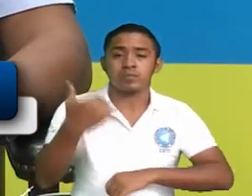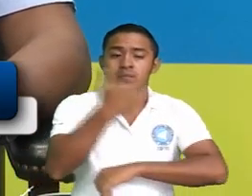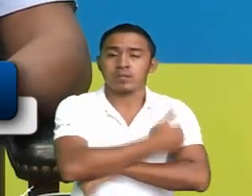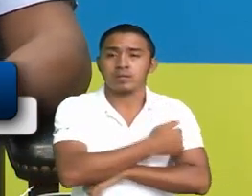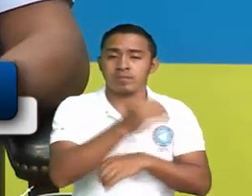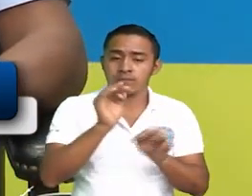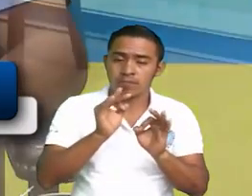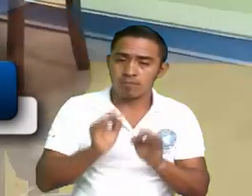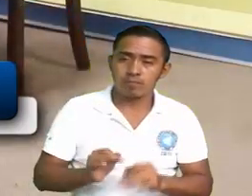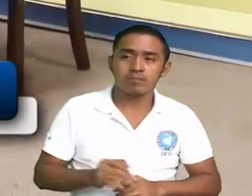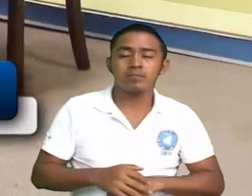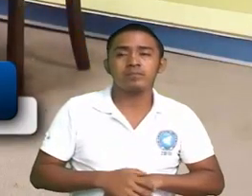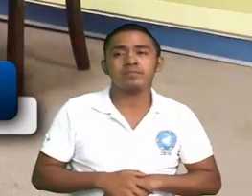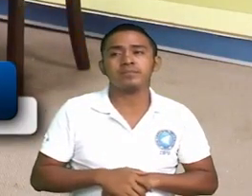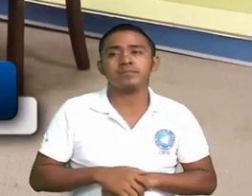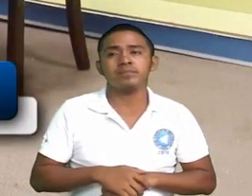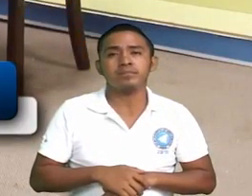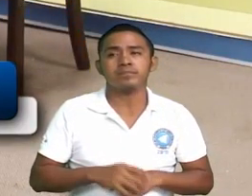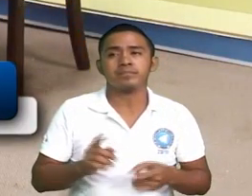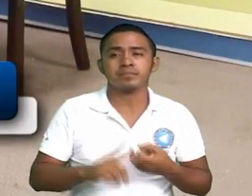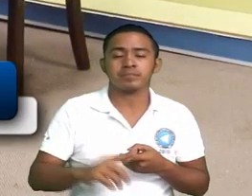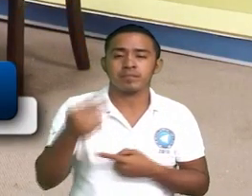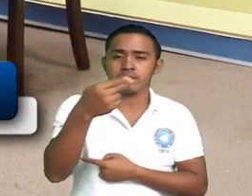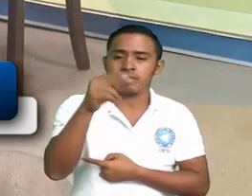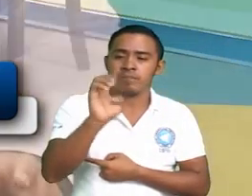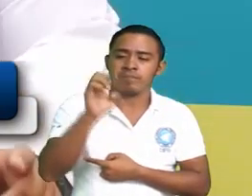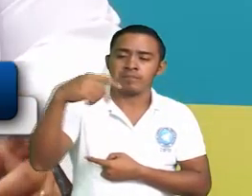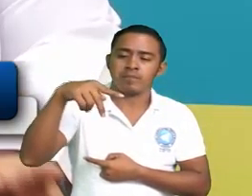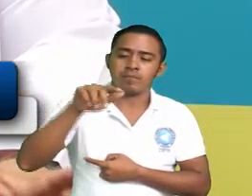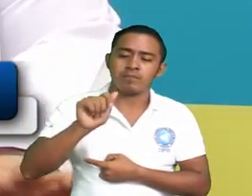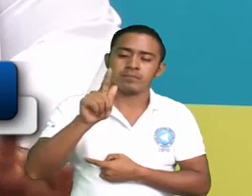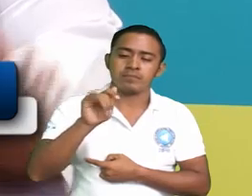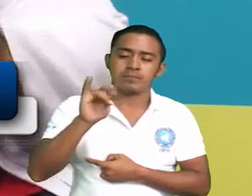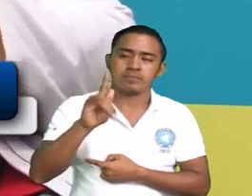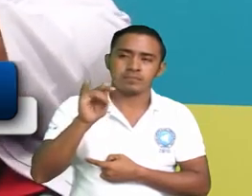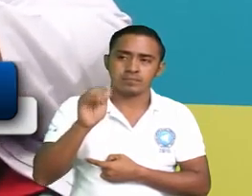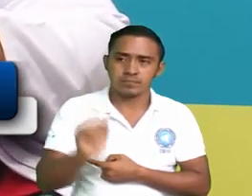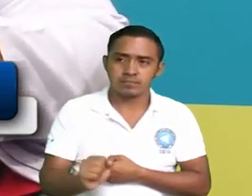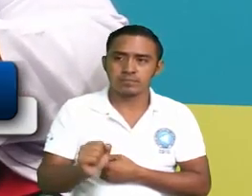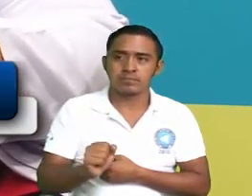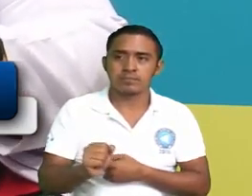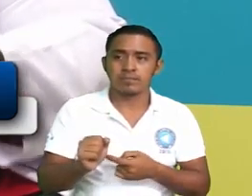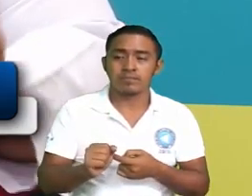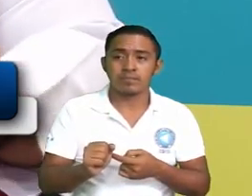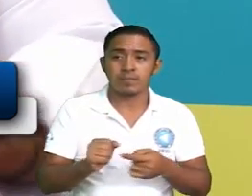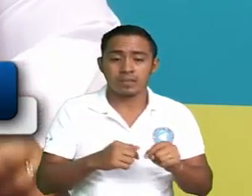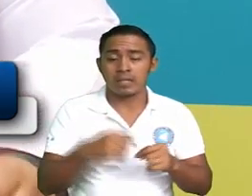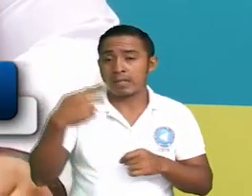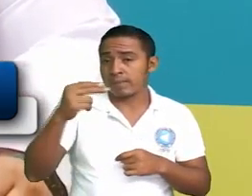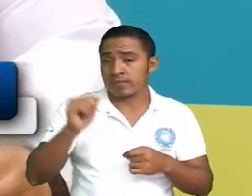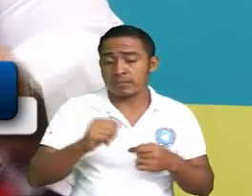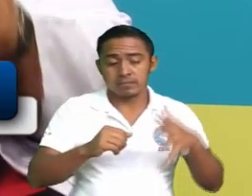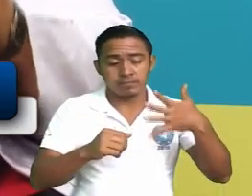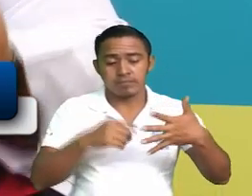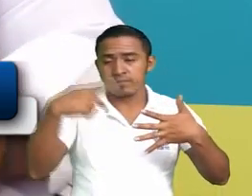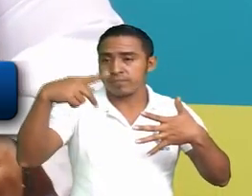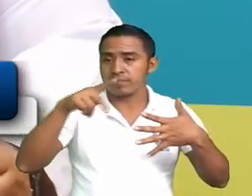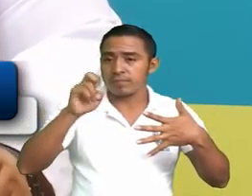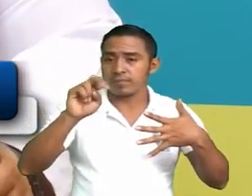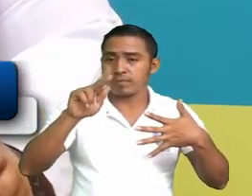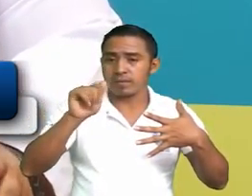pie de la letra. Bueno, tenemos lo que es la hepatitis. En la pentavalente nosotros tenemos 5 enfermedades que prevenimos, que